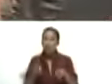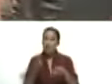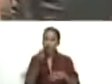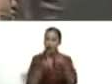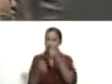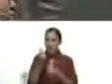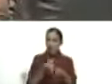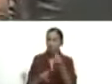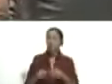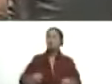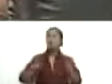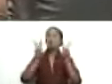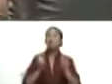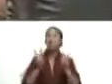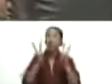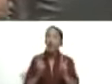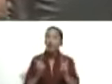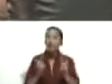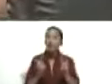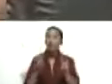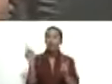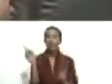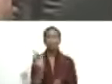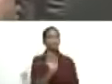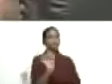Nuevo, no dependiente,